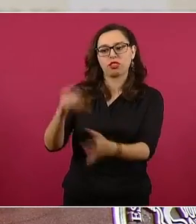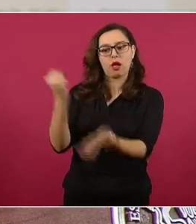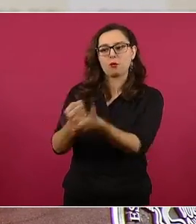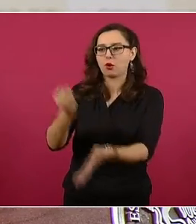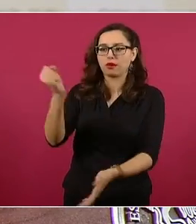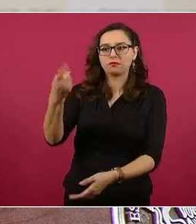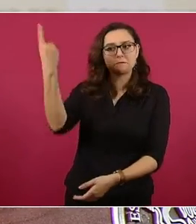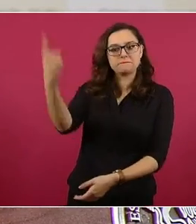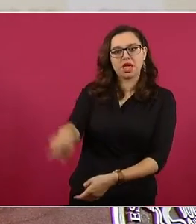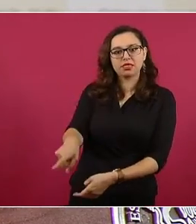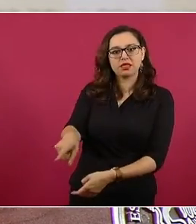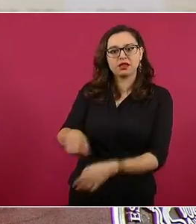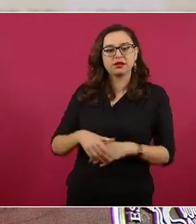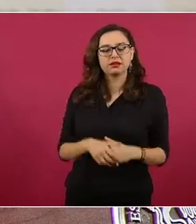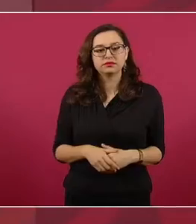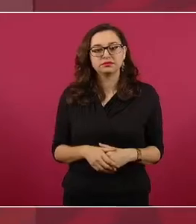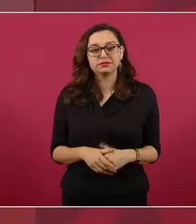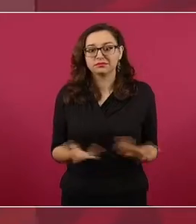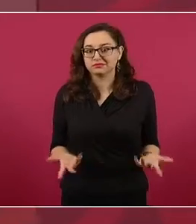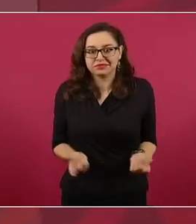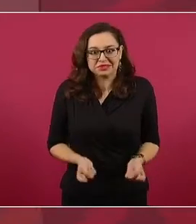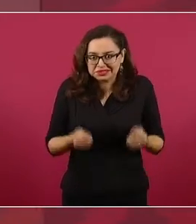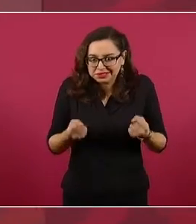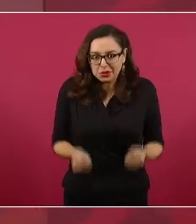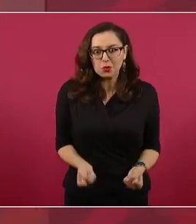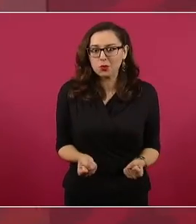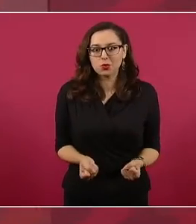que iban a ser